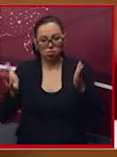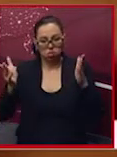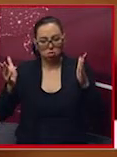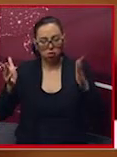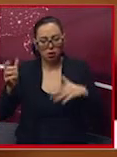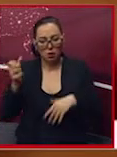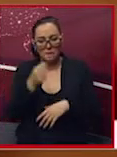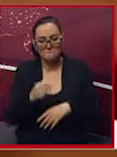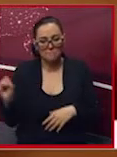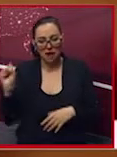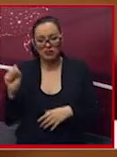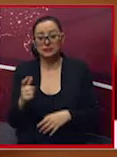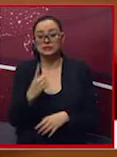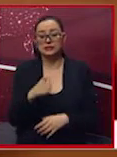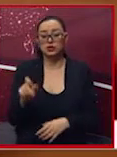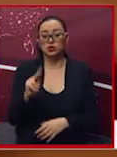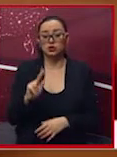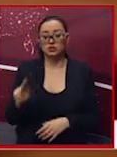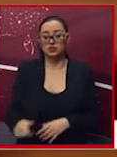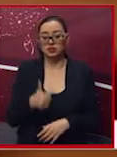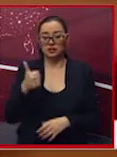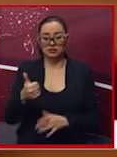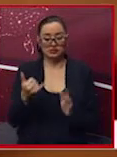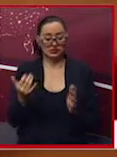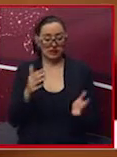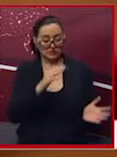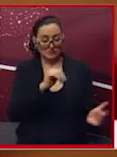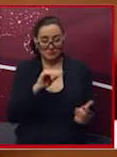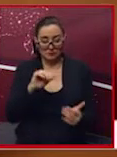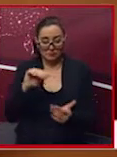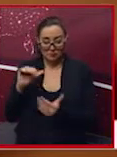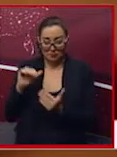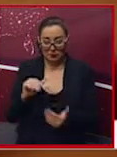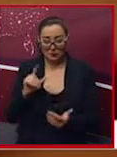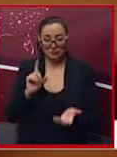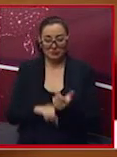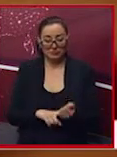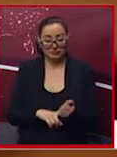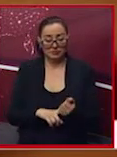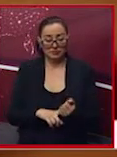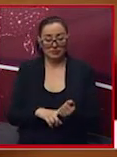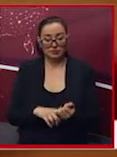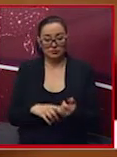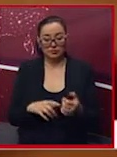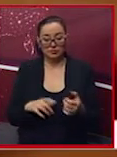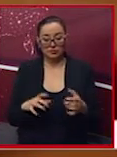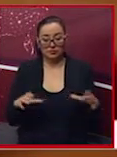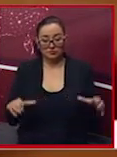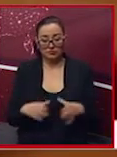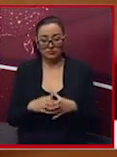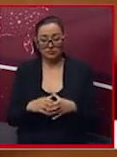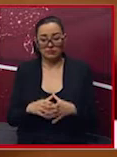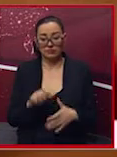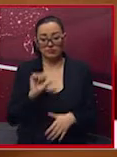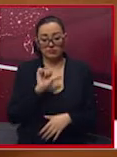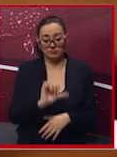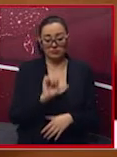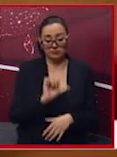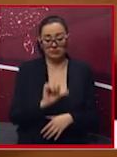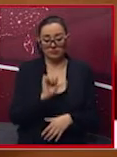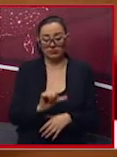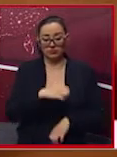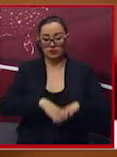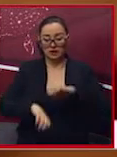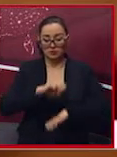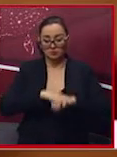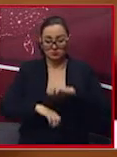maestra. De los 186 contribuyentes involucrados en un reporte público, 16 de esas